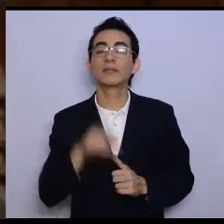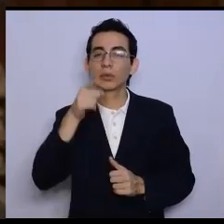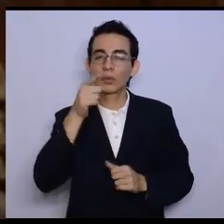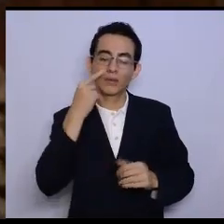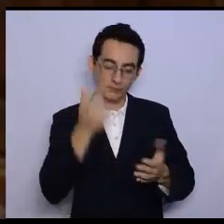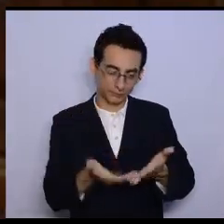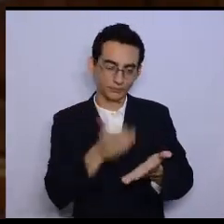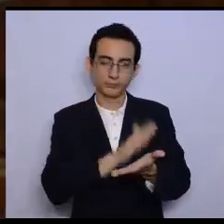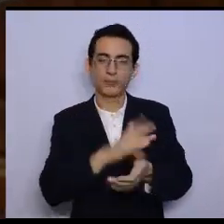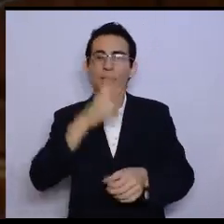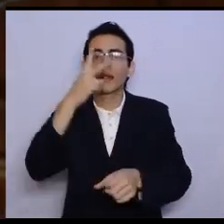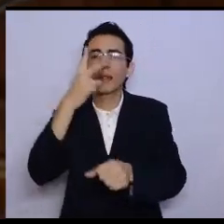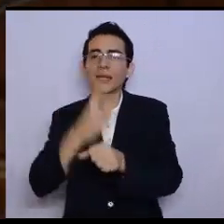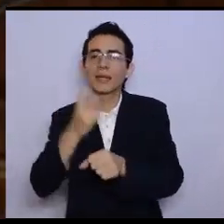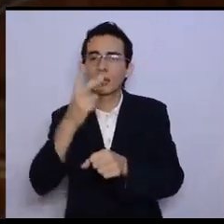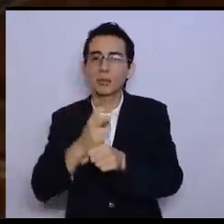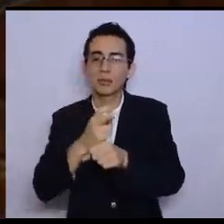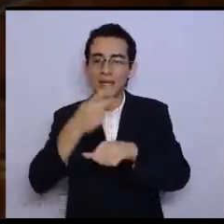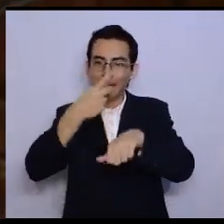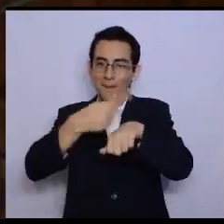busque segunda de Pedro.